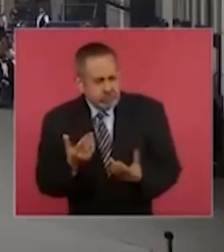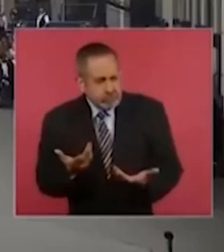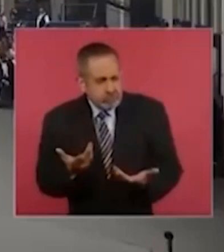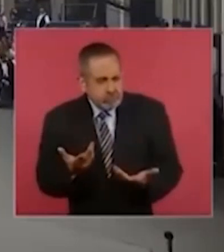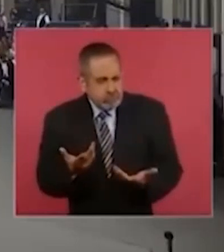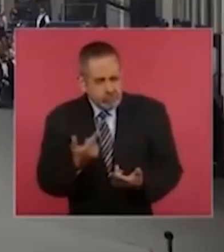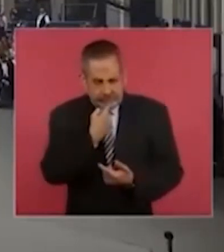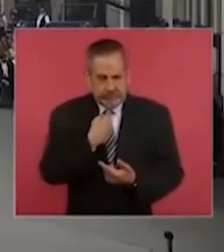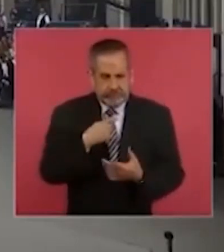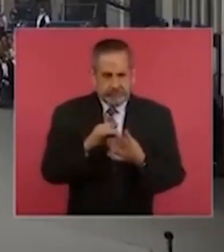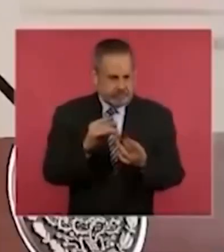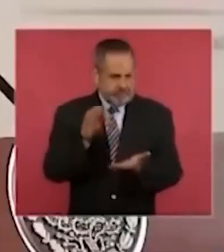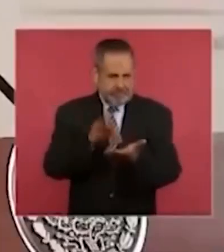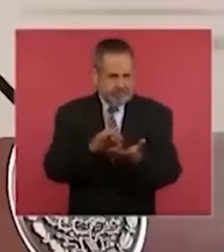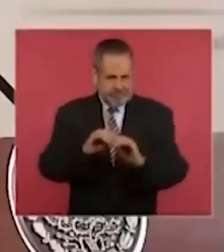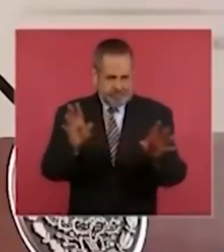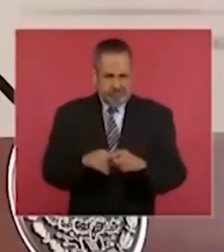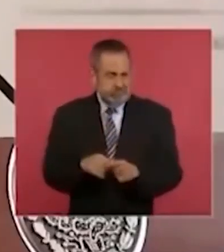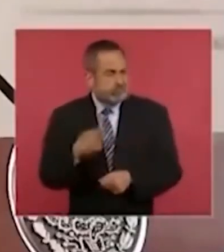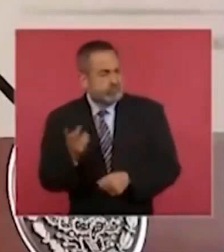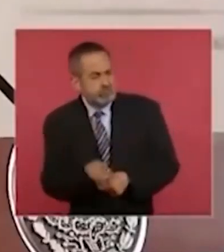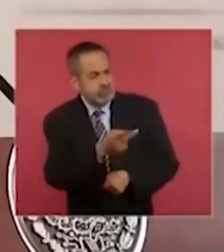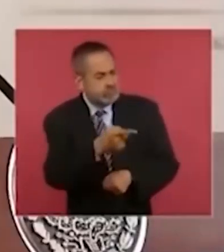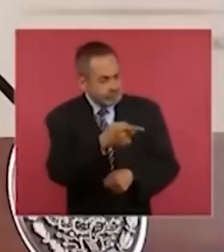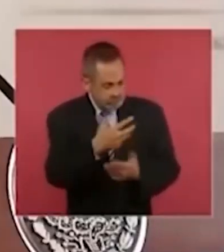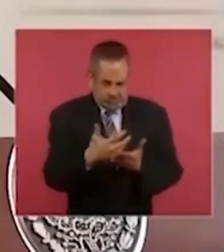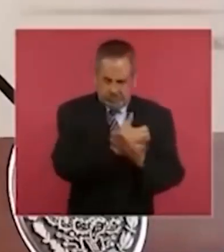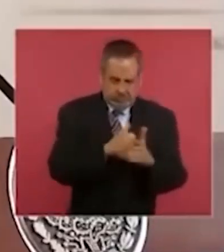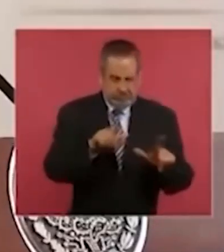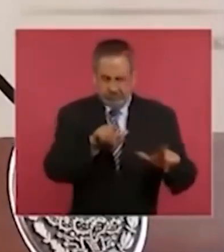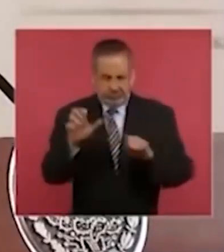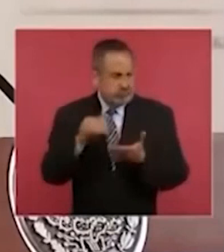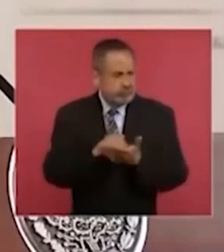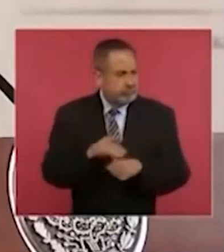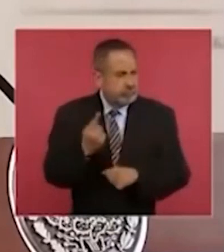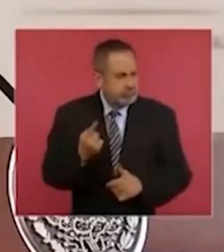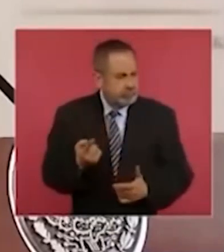A ver, así, en total.